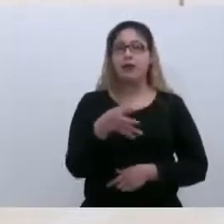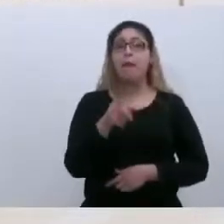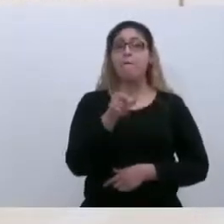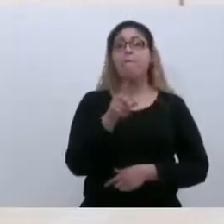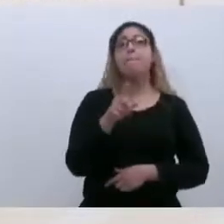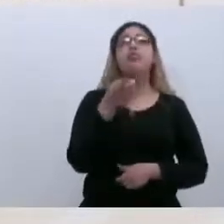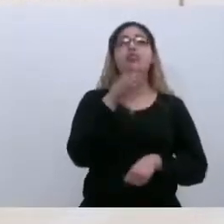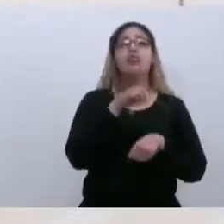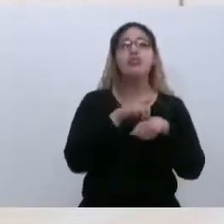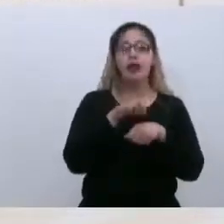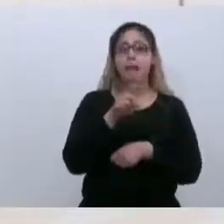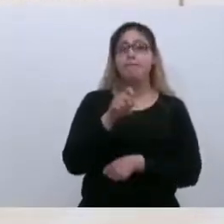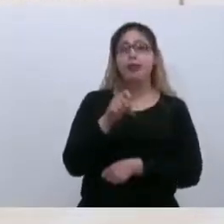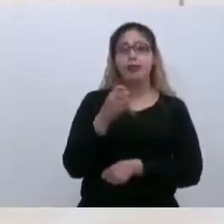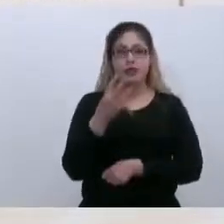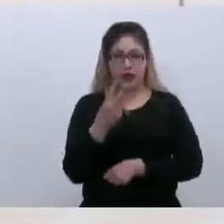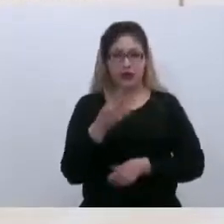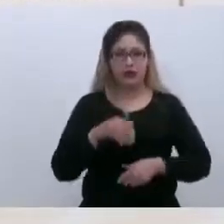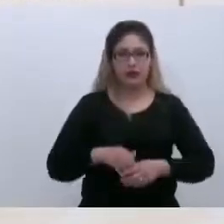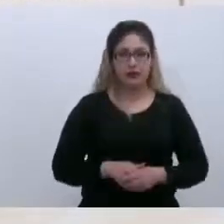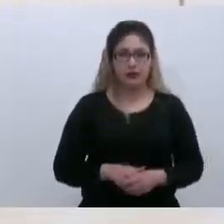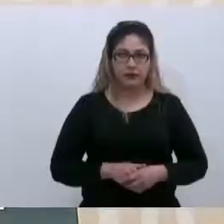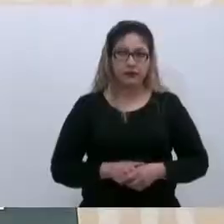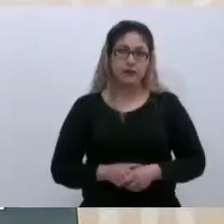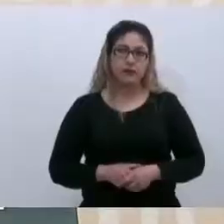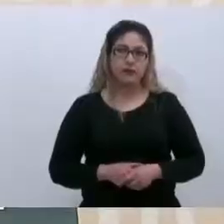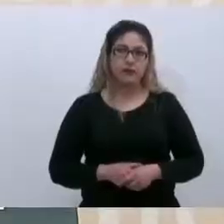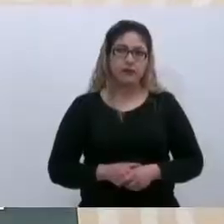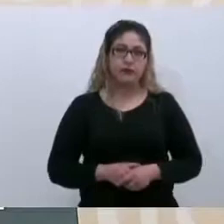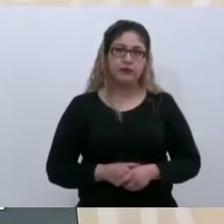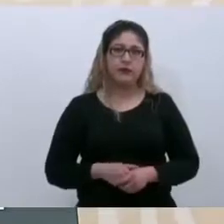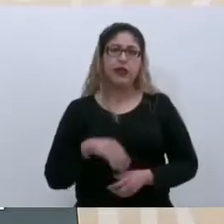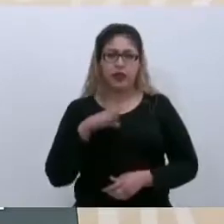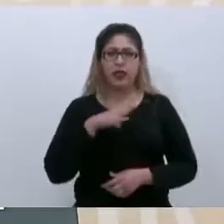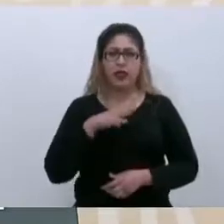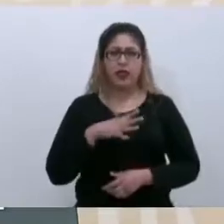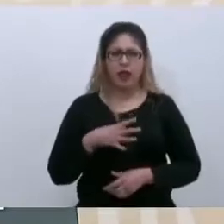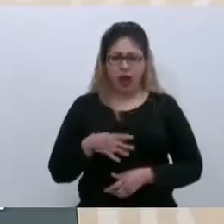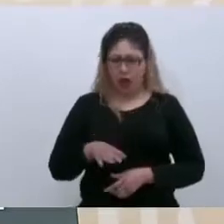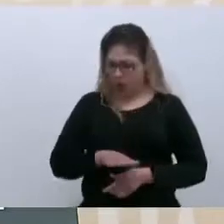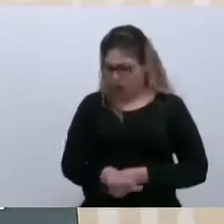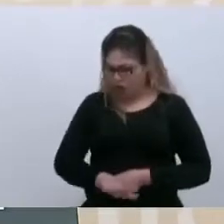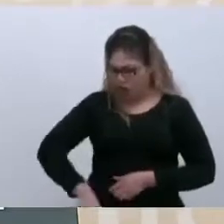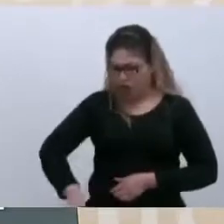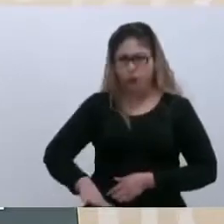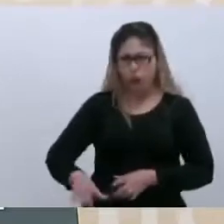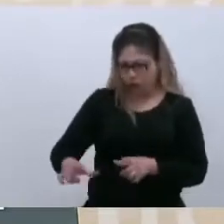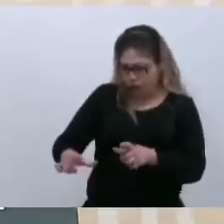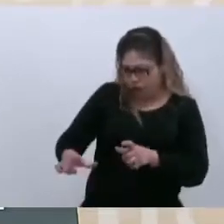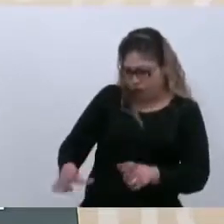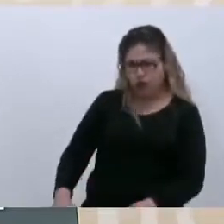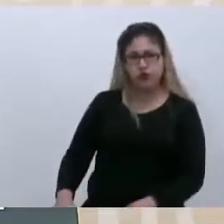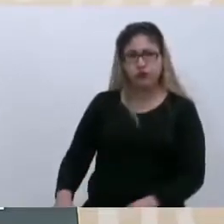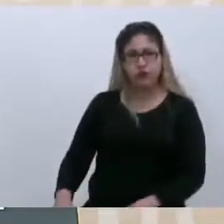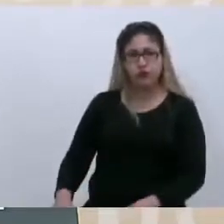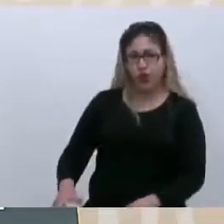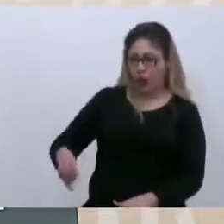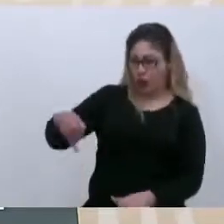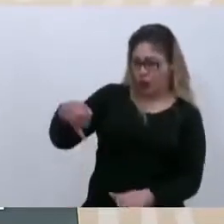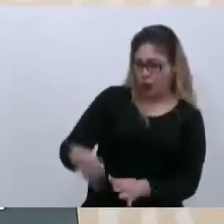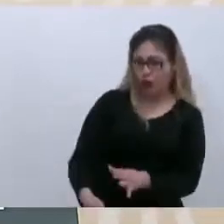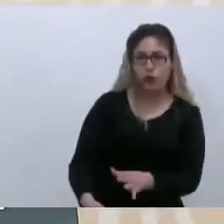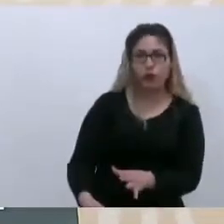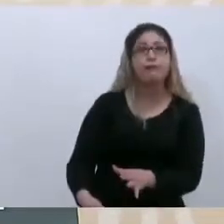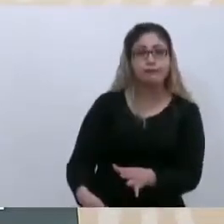está extrayendo ahora el agua, que tiene esas características, que está contaminada, que no